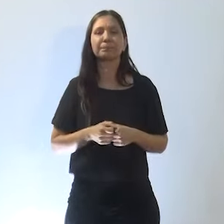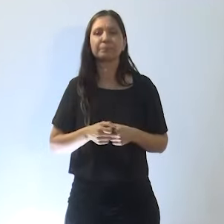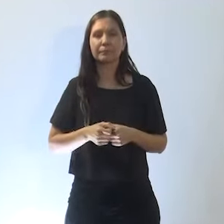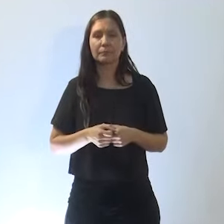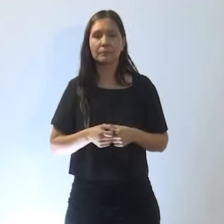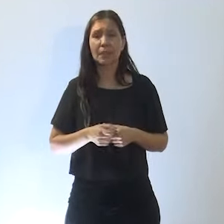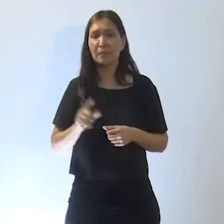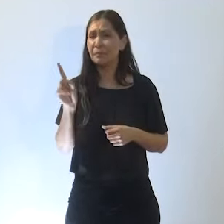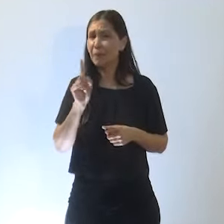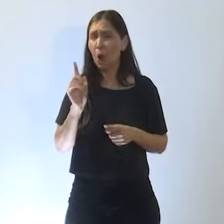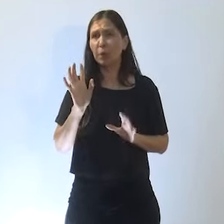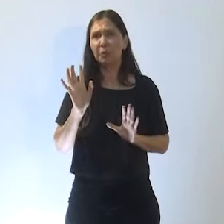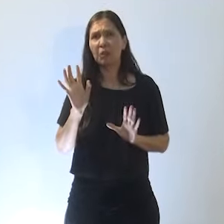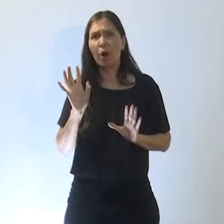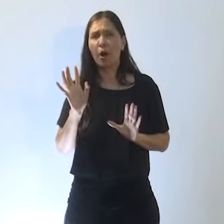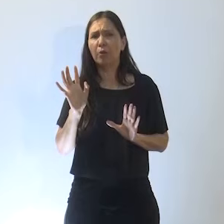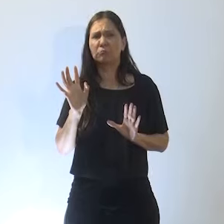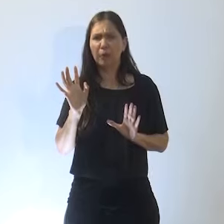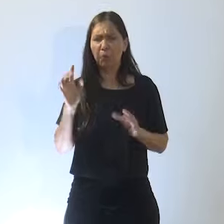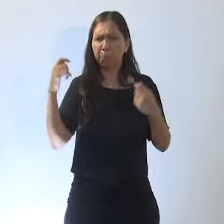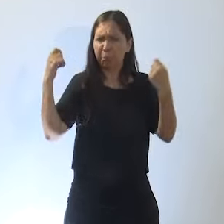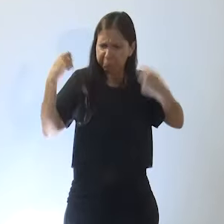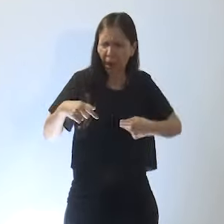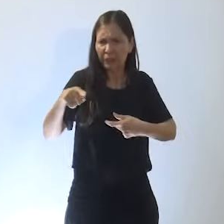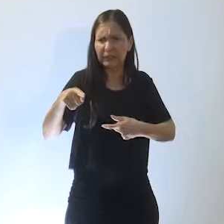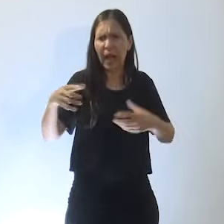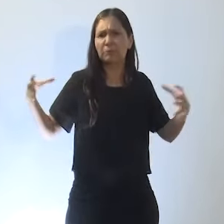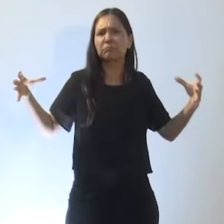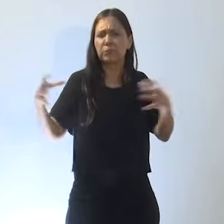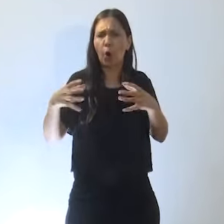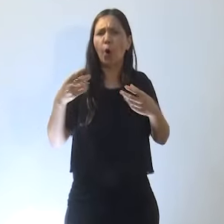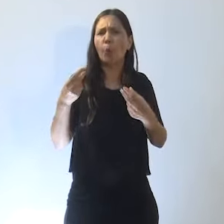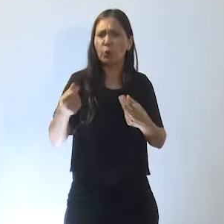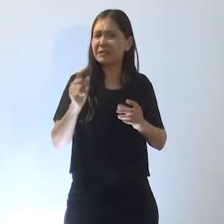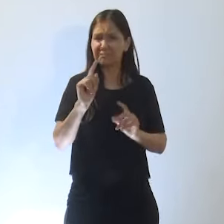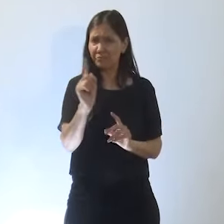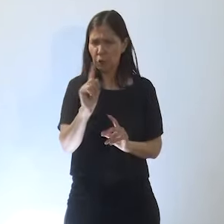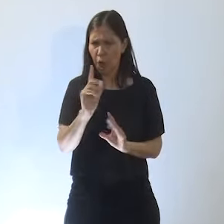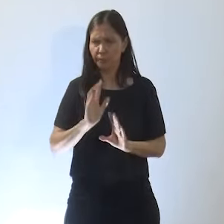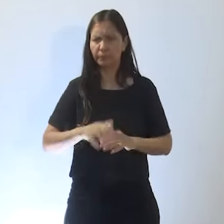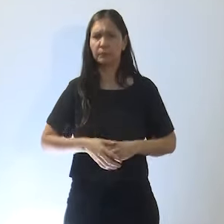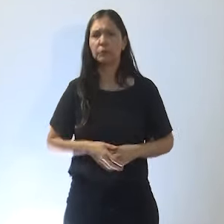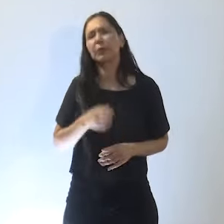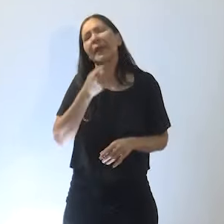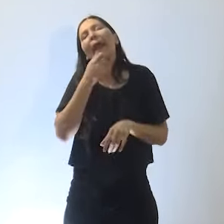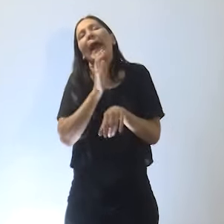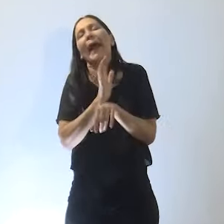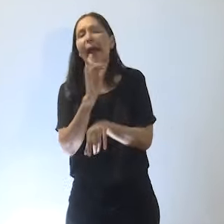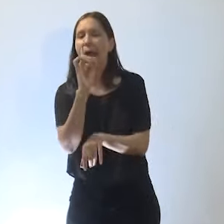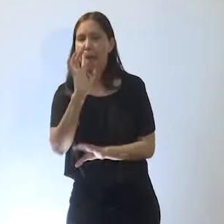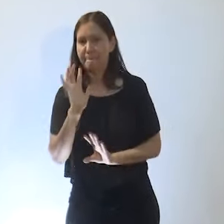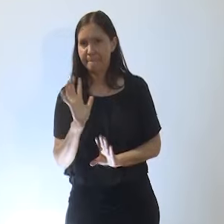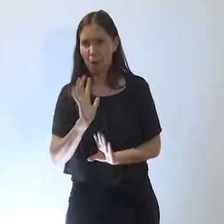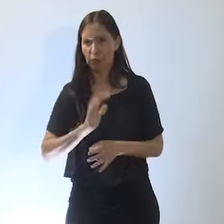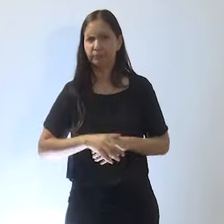a esta cosa comunitaria no entonces digo por decir un ejemplo no no digo esa pero pero siempre además ligar